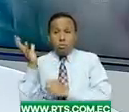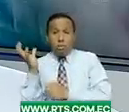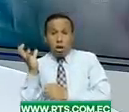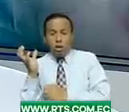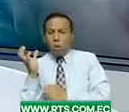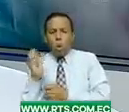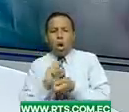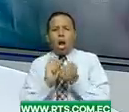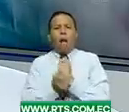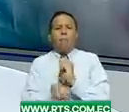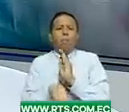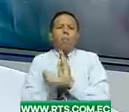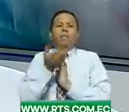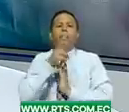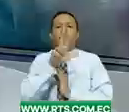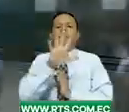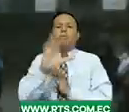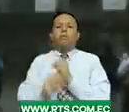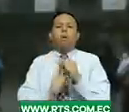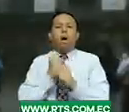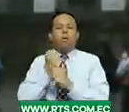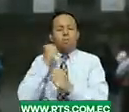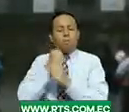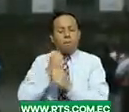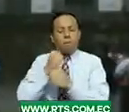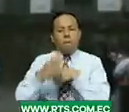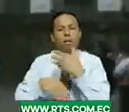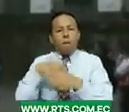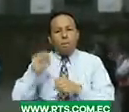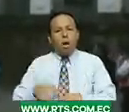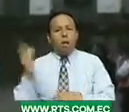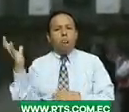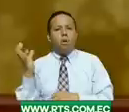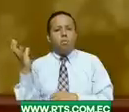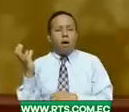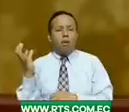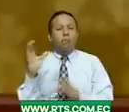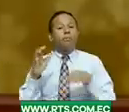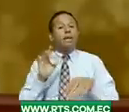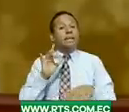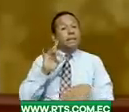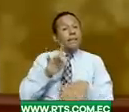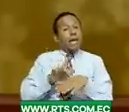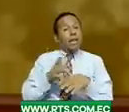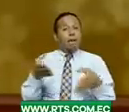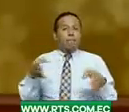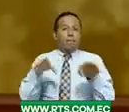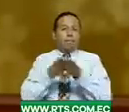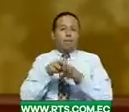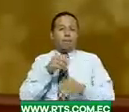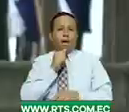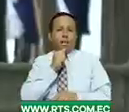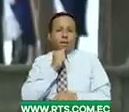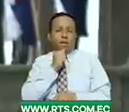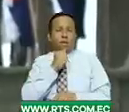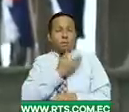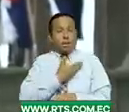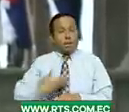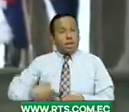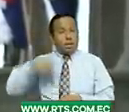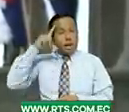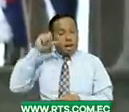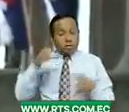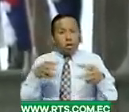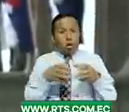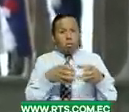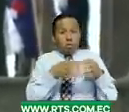el presidente de la República, Guillermo Lasso, recibió a la Comisión Ciudadana, que desde enero de este año trabaja en una reforma al